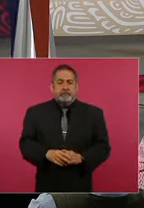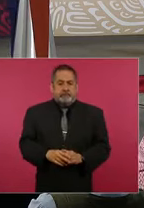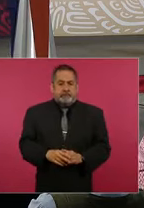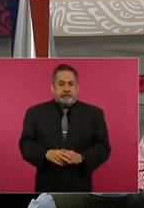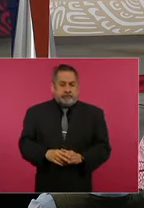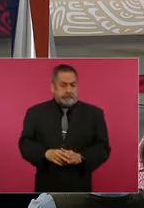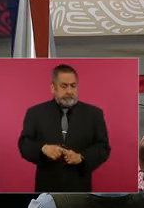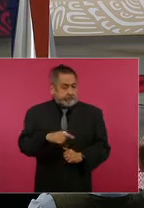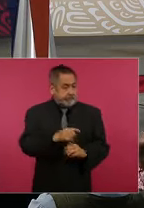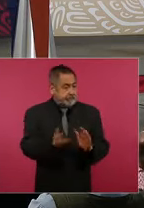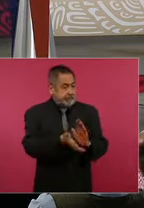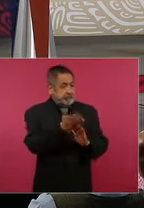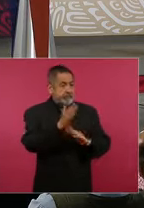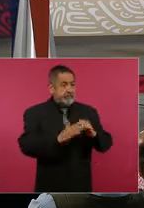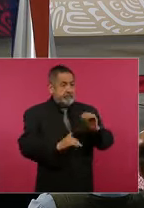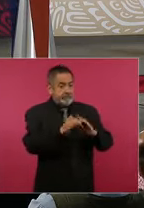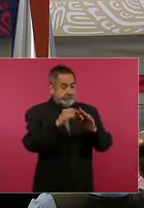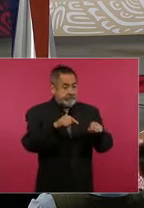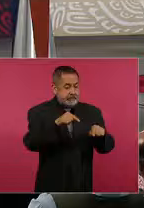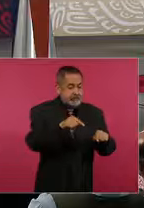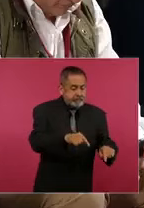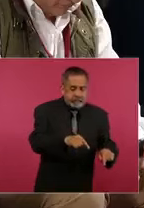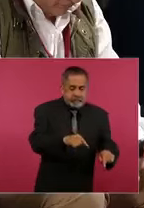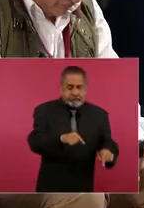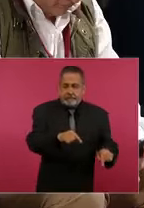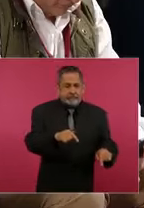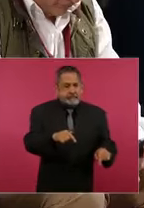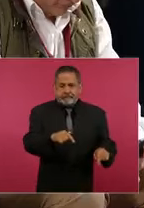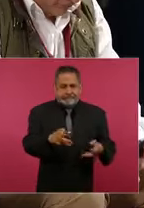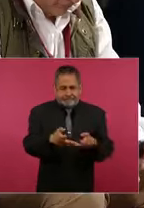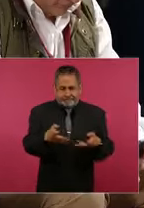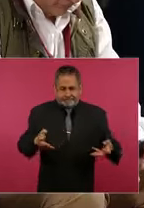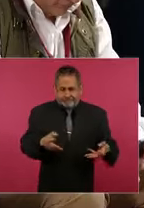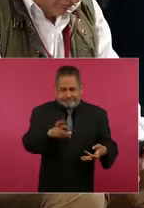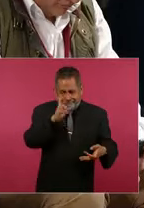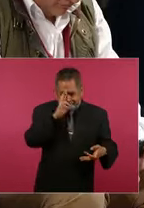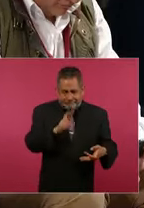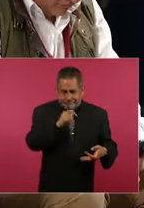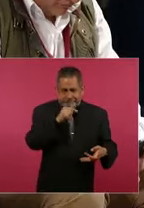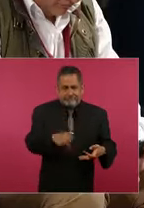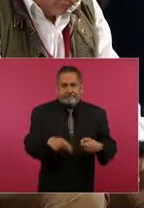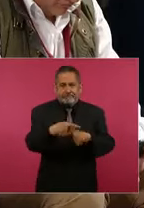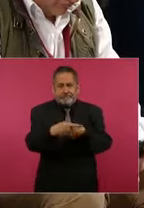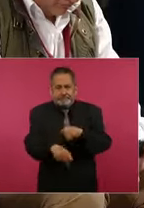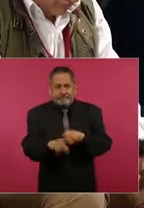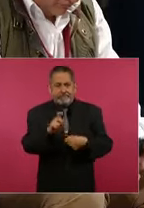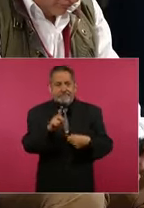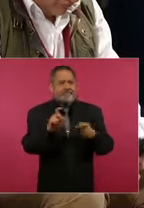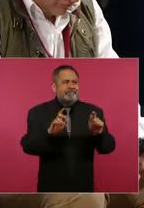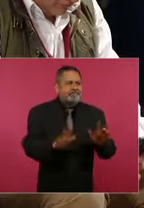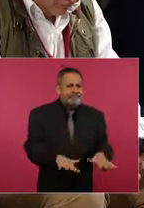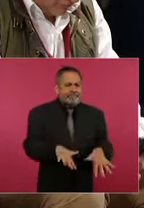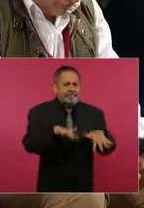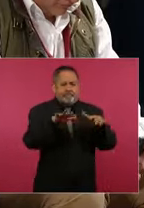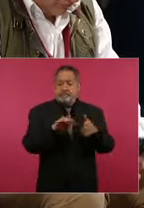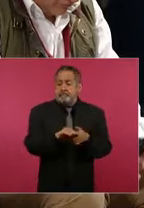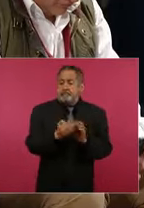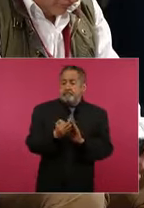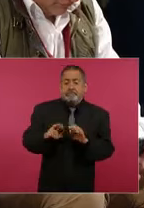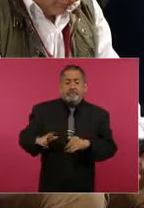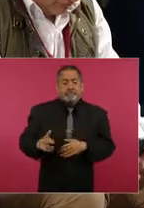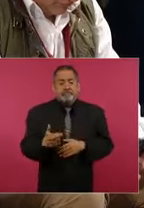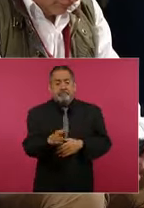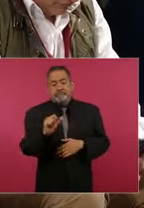como construyeron en una zona donde no respetaron el atlas de riesgo y zona de inundación, porque ahí hay río, el río